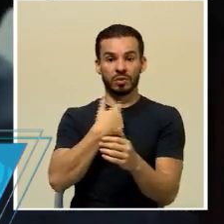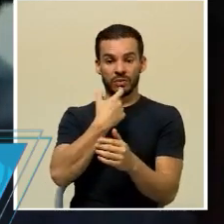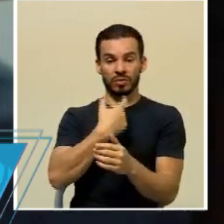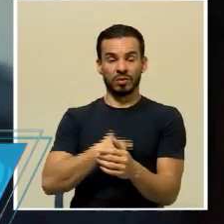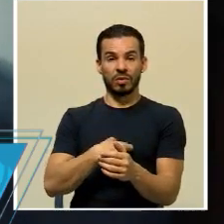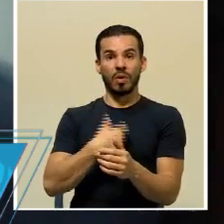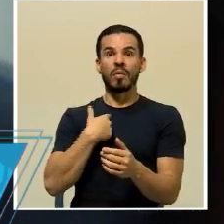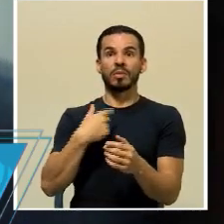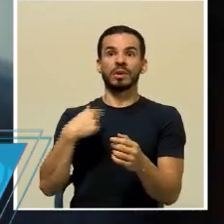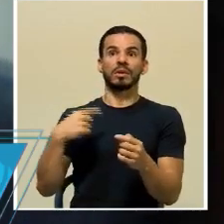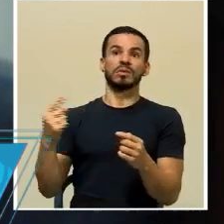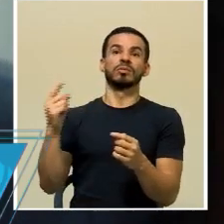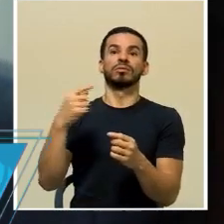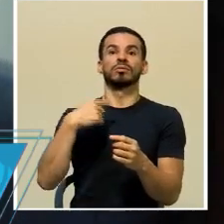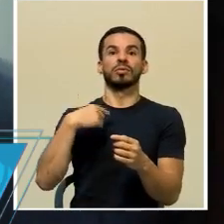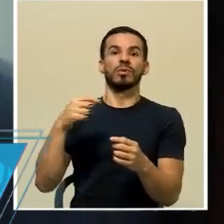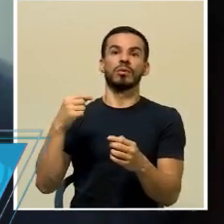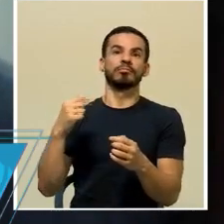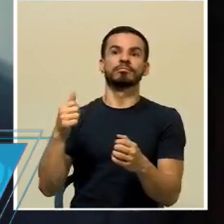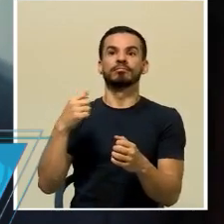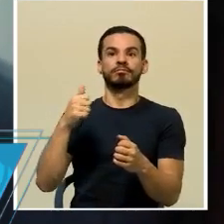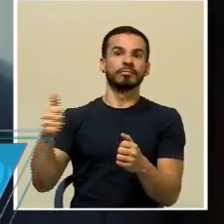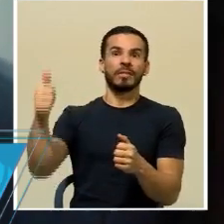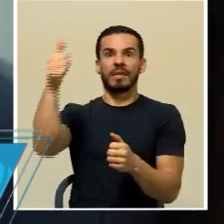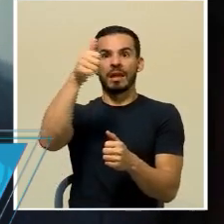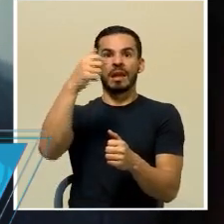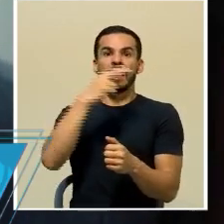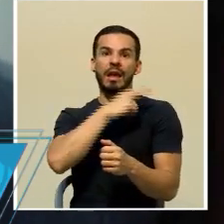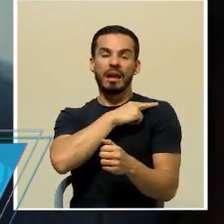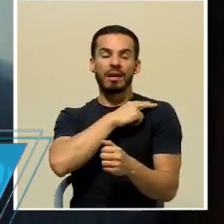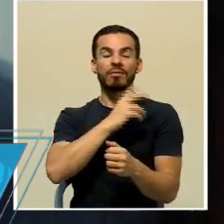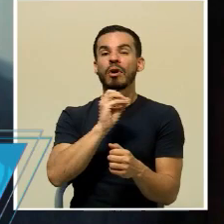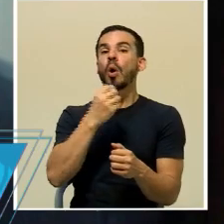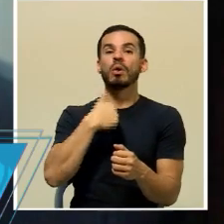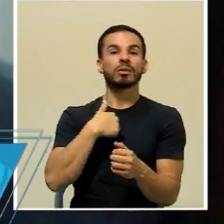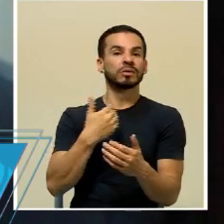soy jerarca, que yo, porque no tengo, por ejemplo,